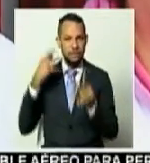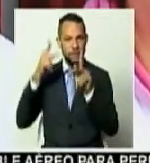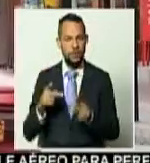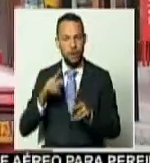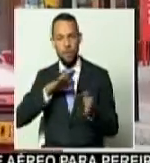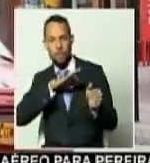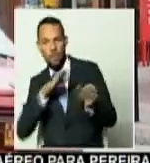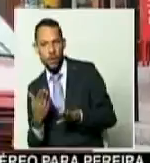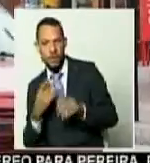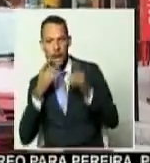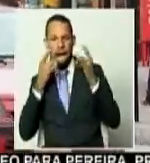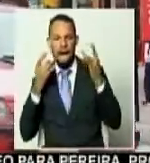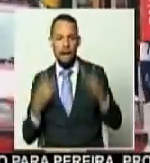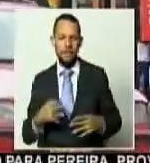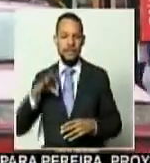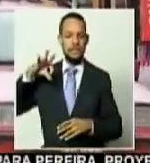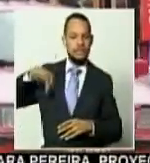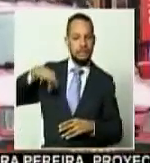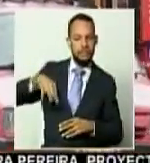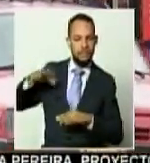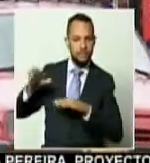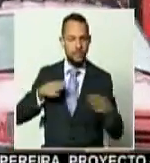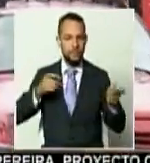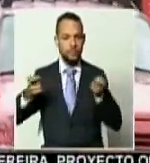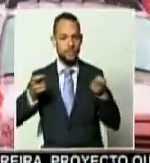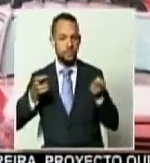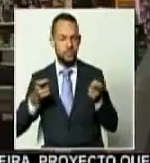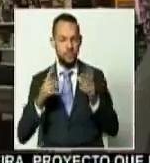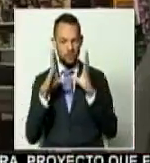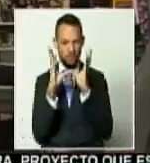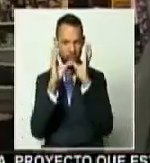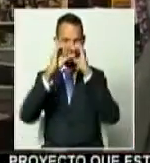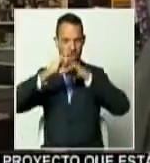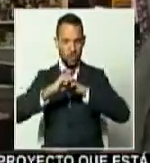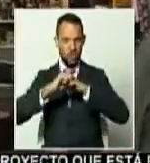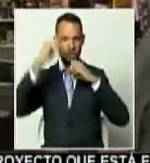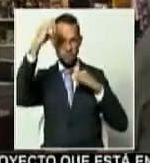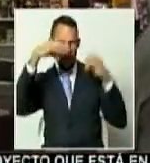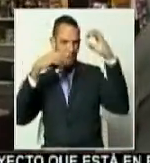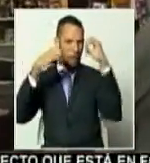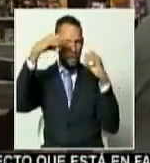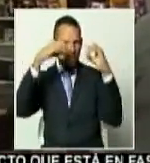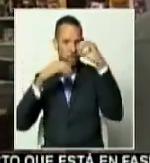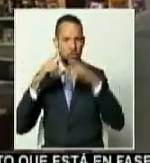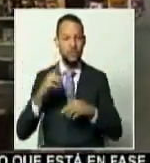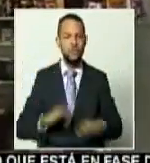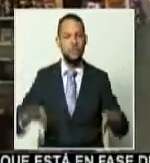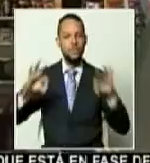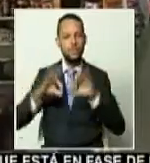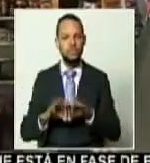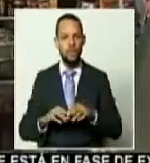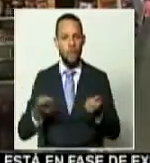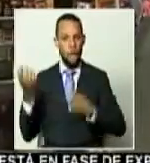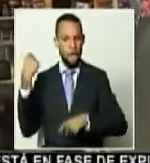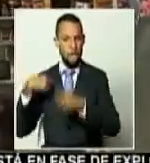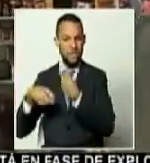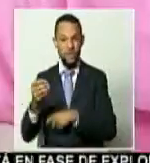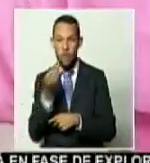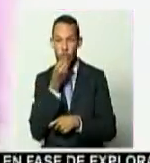2 meses. Tanto los dueños de los establecimientos nocturnos como los propietarios de estanquillos y puestos de comidas rápidas